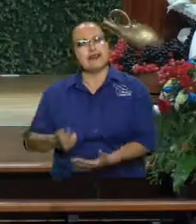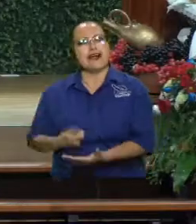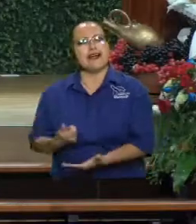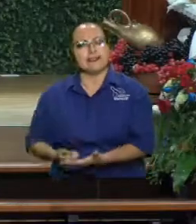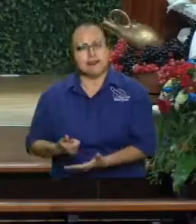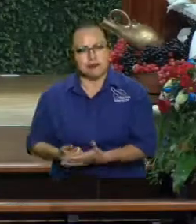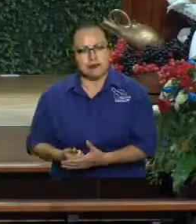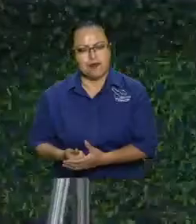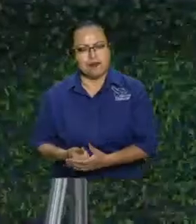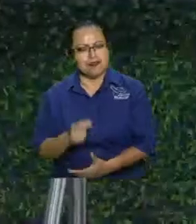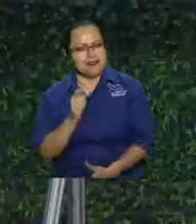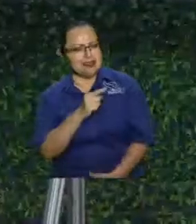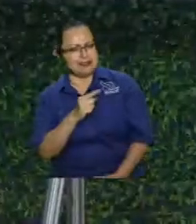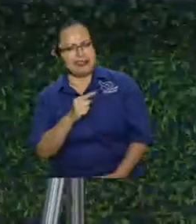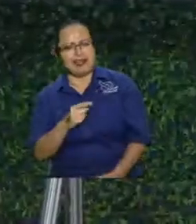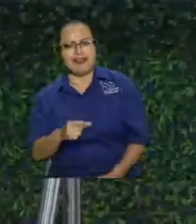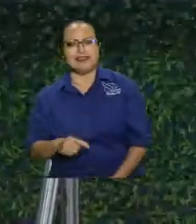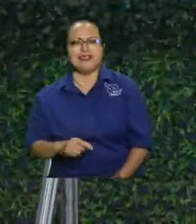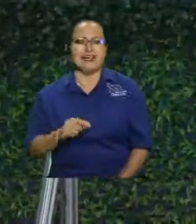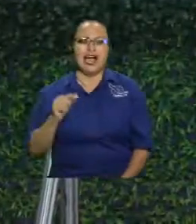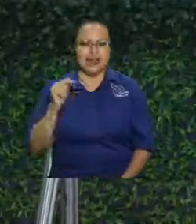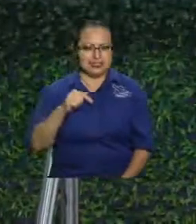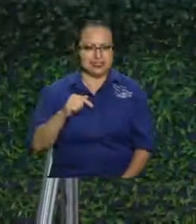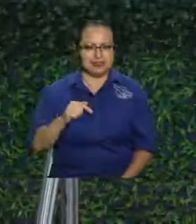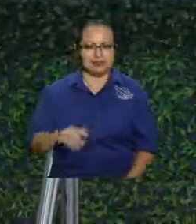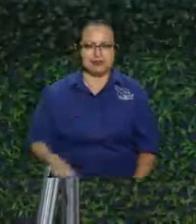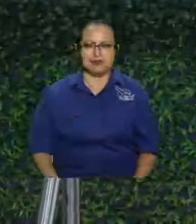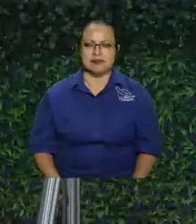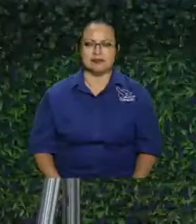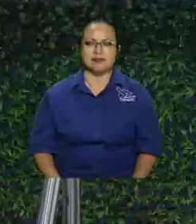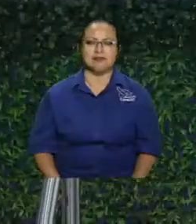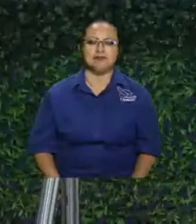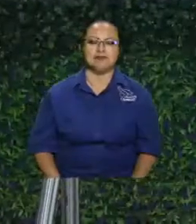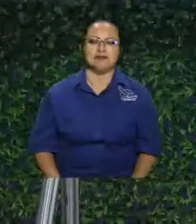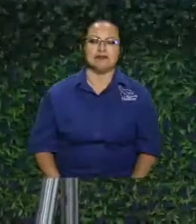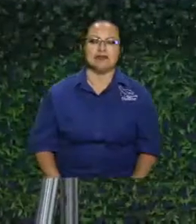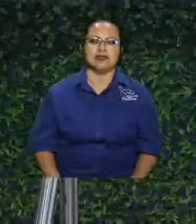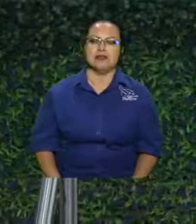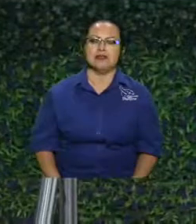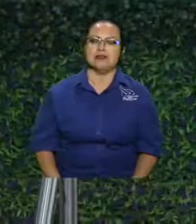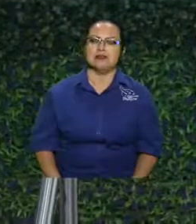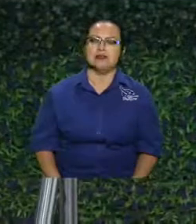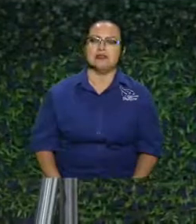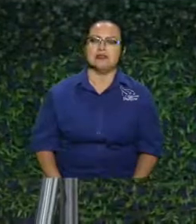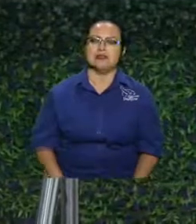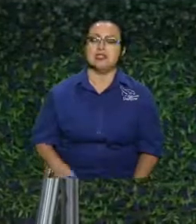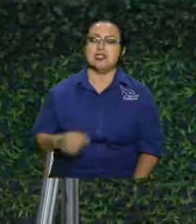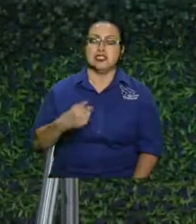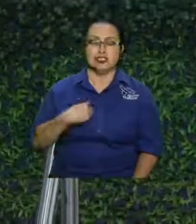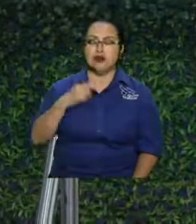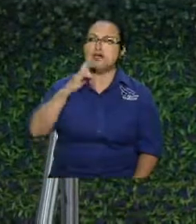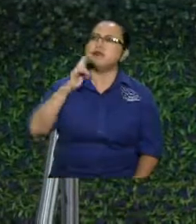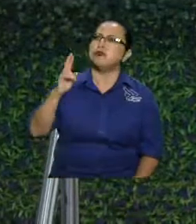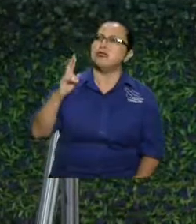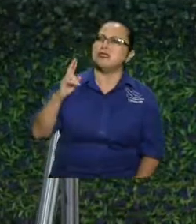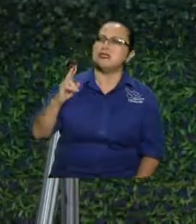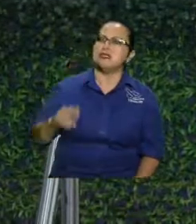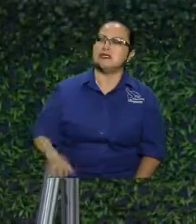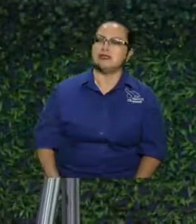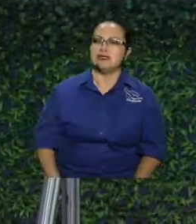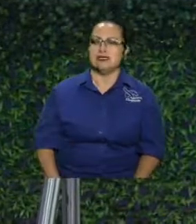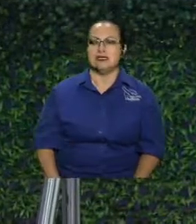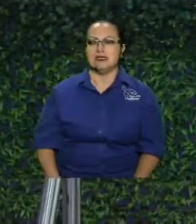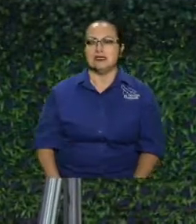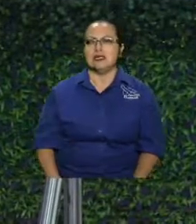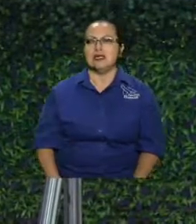No había gastado mucho, hermano. La mera verdad. Yo ni me acuerdo cuánto gastó, pero no era mucho. Y entonces yo le dije al